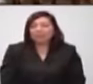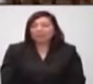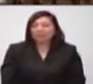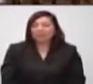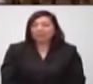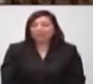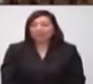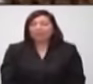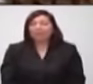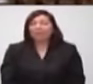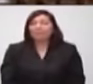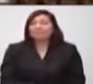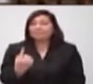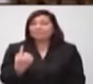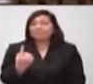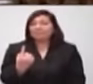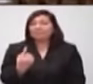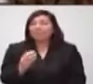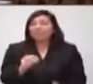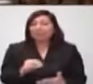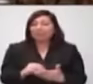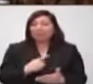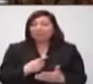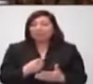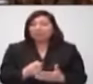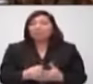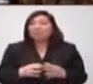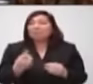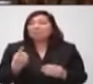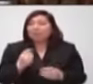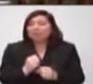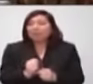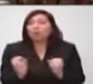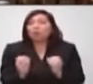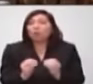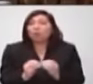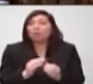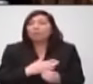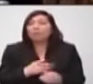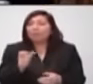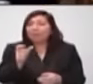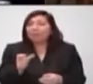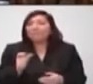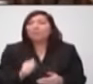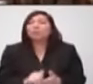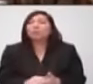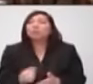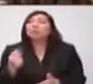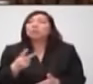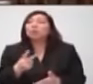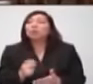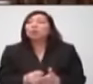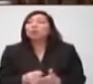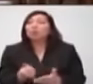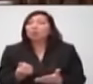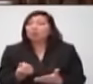muy relevante. Primero, cómo se unen esfuerzos y se crean sinergias para trabajar conjuntamente en favor de la población. Y lo segundo es que los